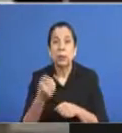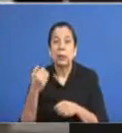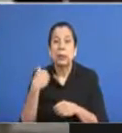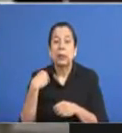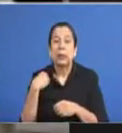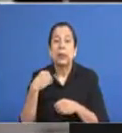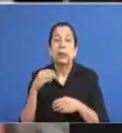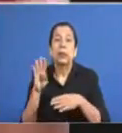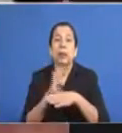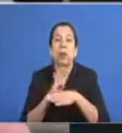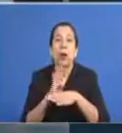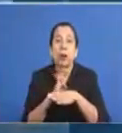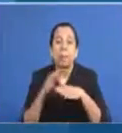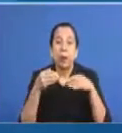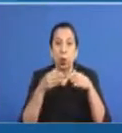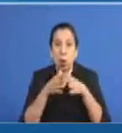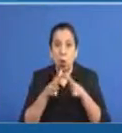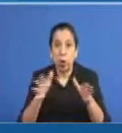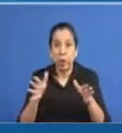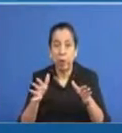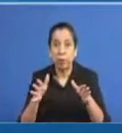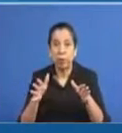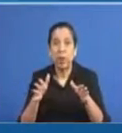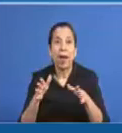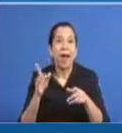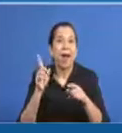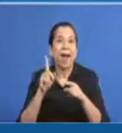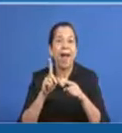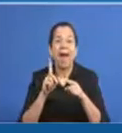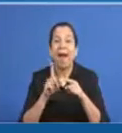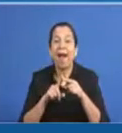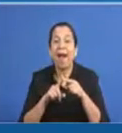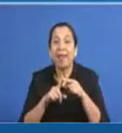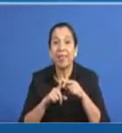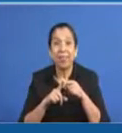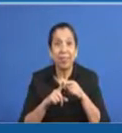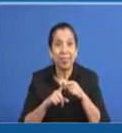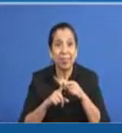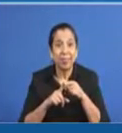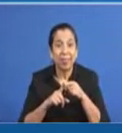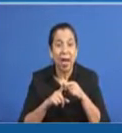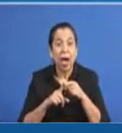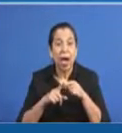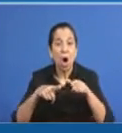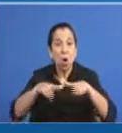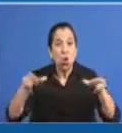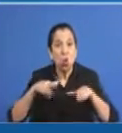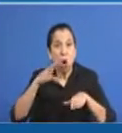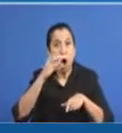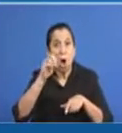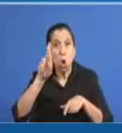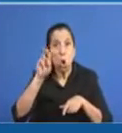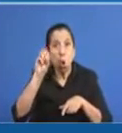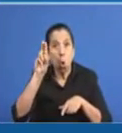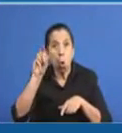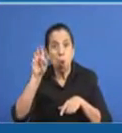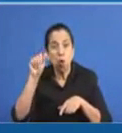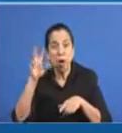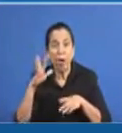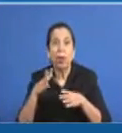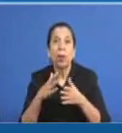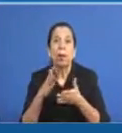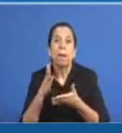Banco General y eso está hasta Coronado. No podemos viajar hasta Coronado porque eso es por medio de libreta. Entonces, para aquellas personas que pueden tal